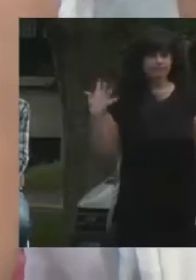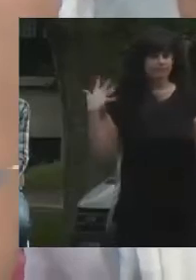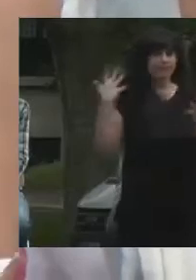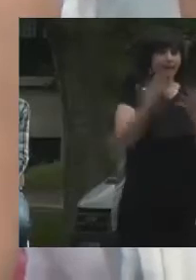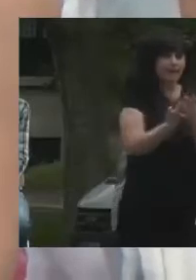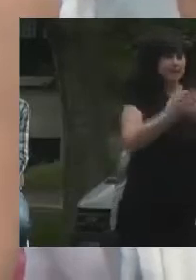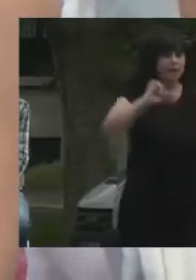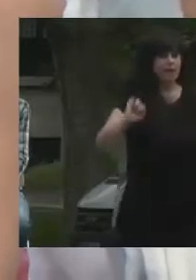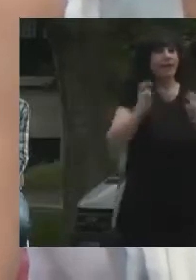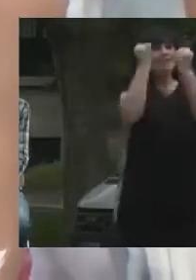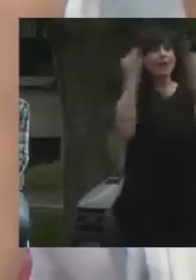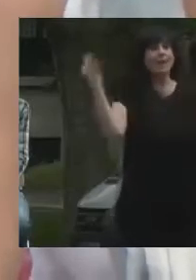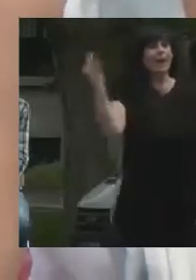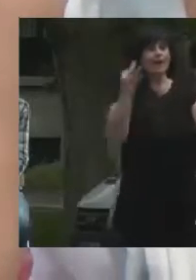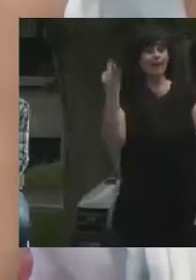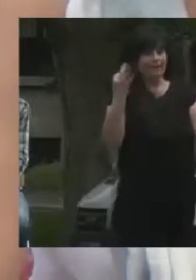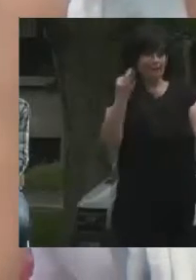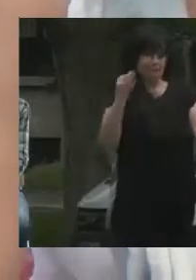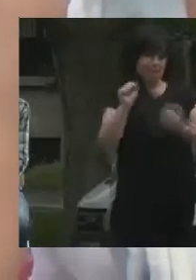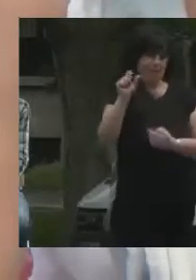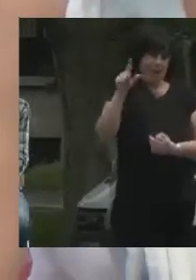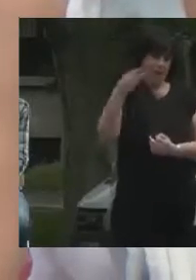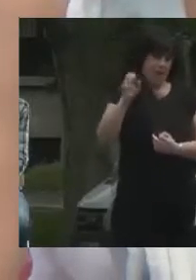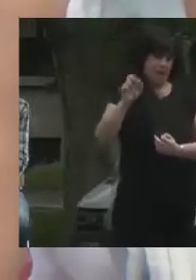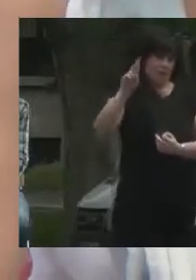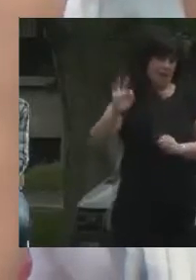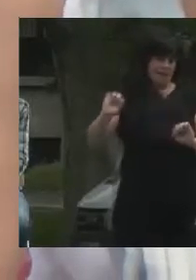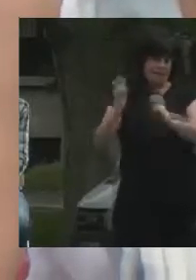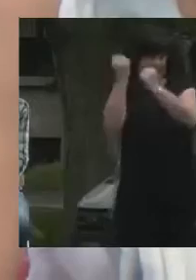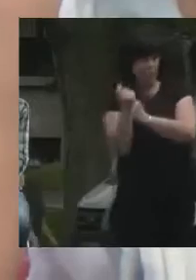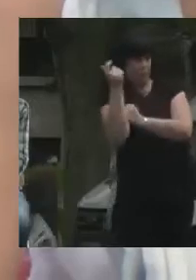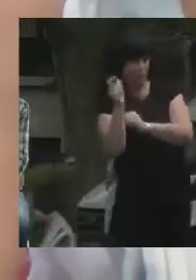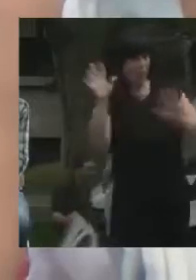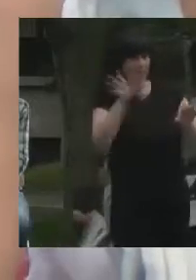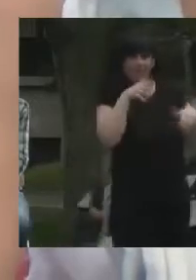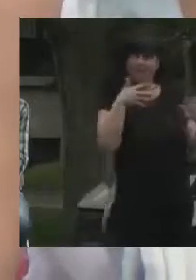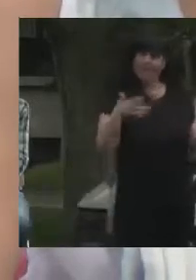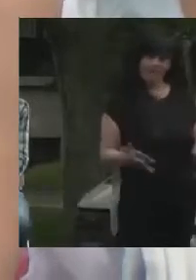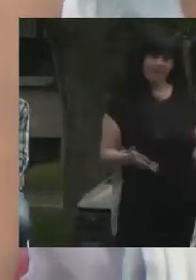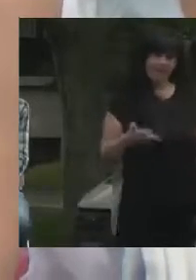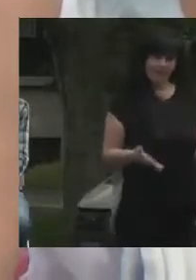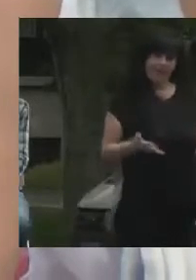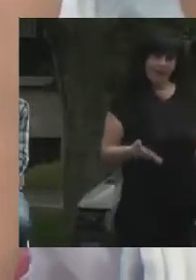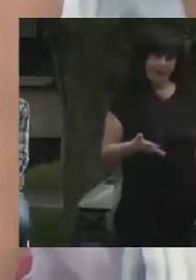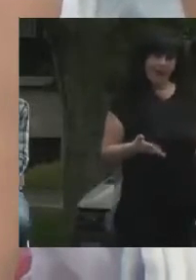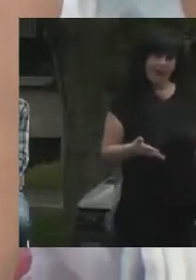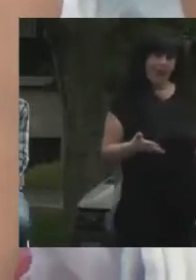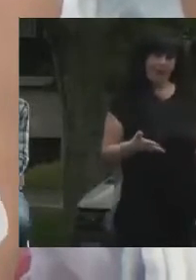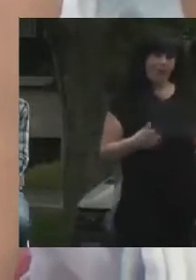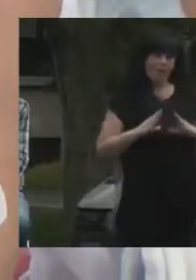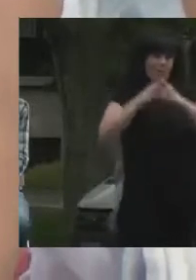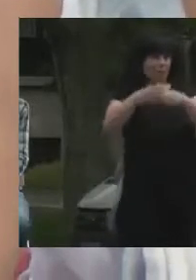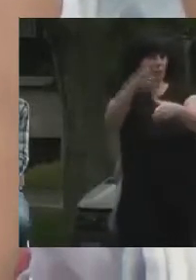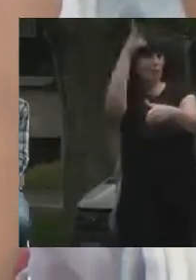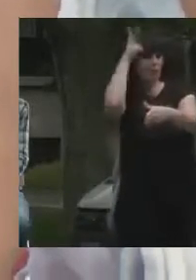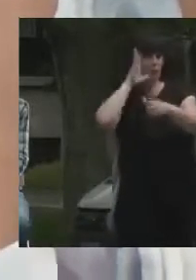salvavidas laranxa que se chamaba Albert Rivera e que o salvou un pouco, pero agora non lles queda outra que deixar a fundir o seu yate de